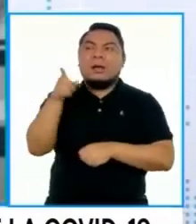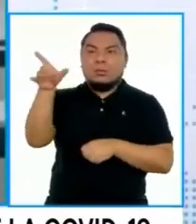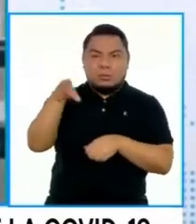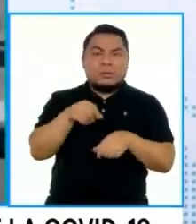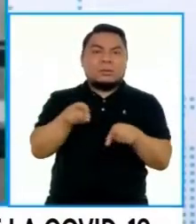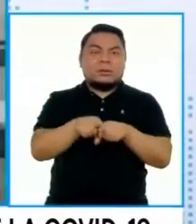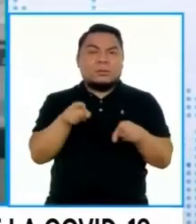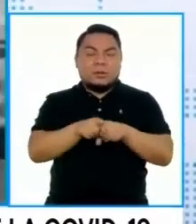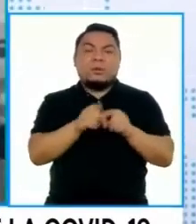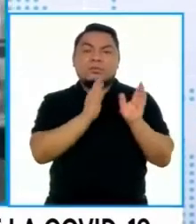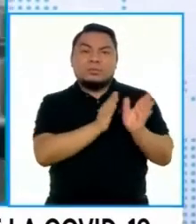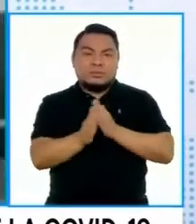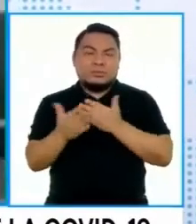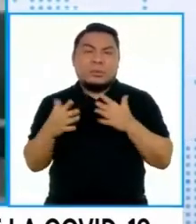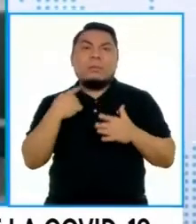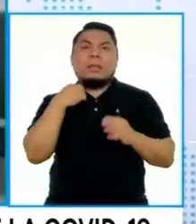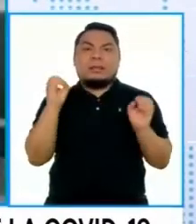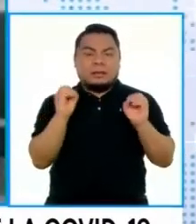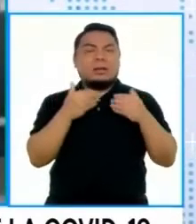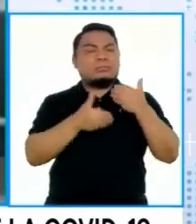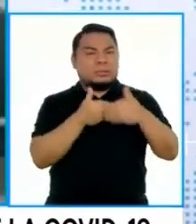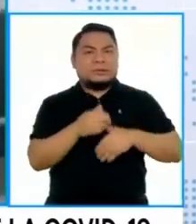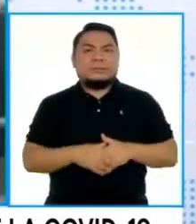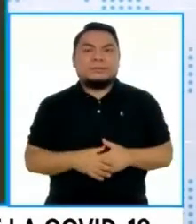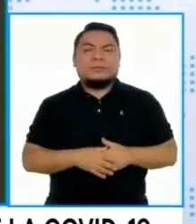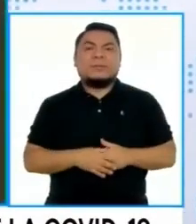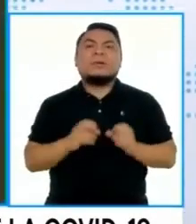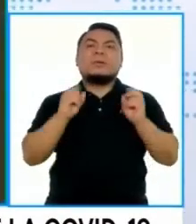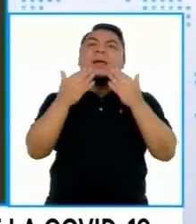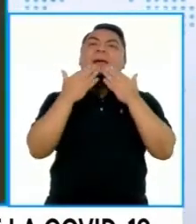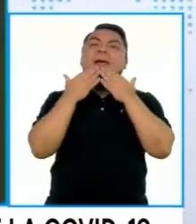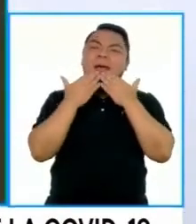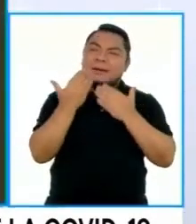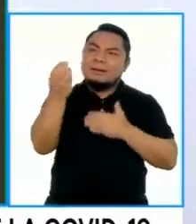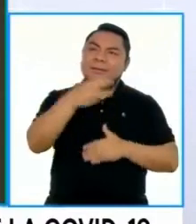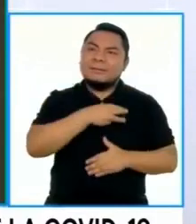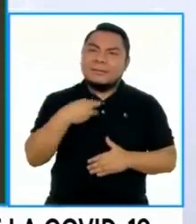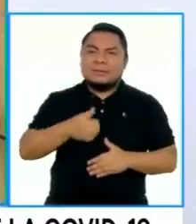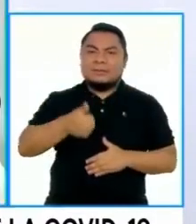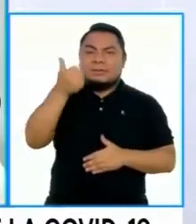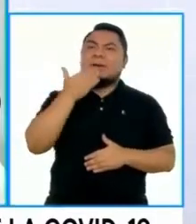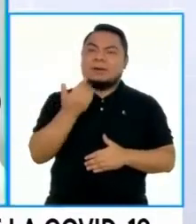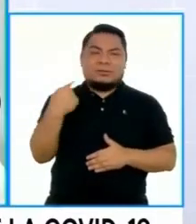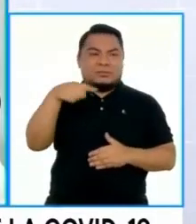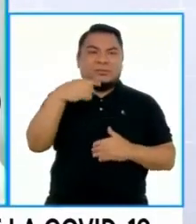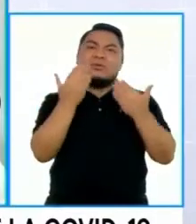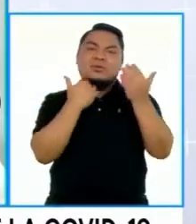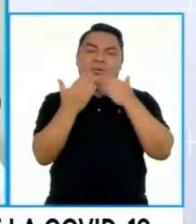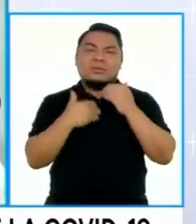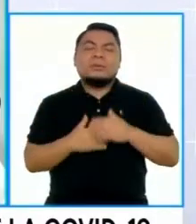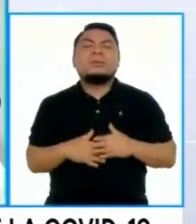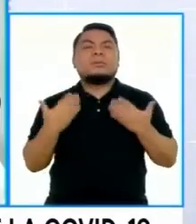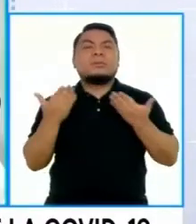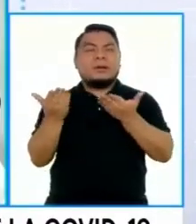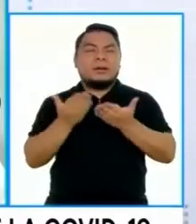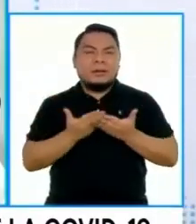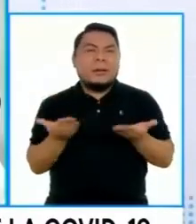algo pueda fallar. Muy bien, ministra, muchísimas gracias por haber estado con nosotros y habernos